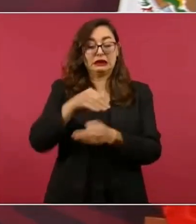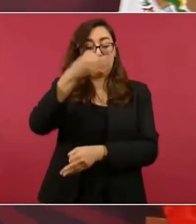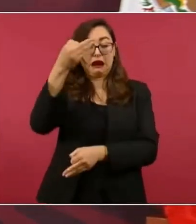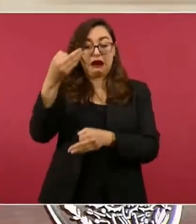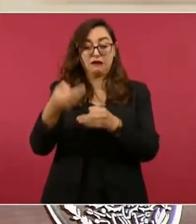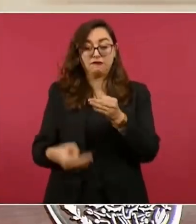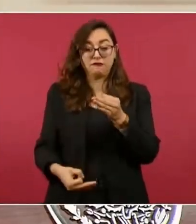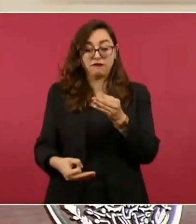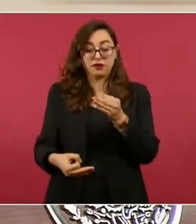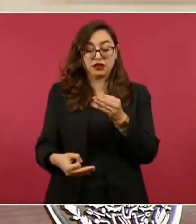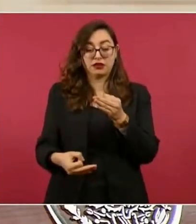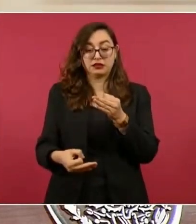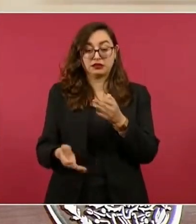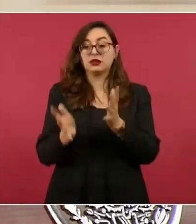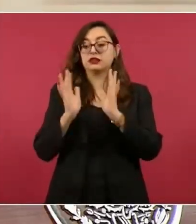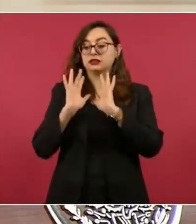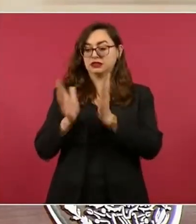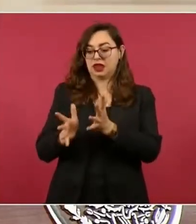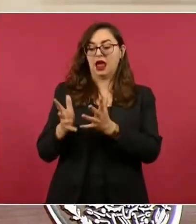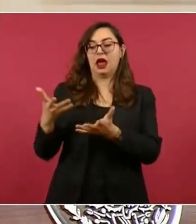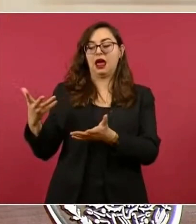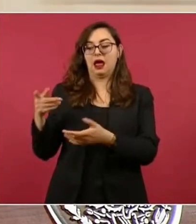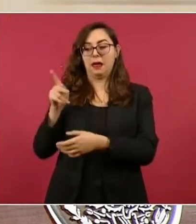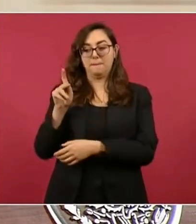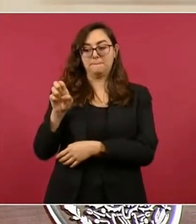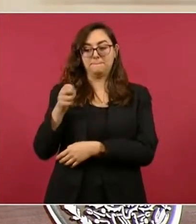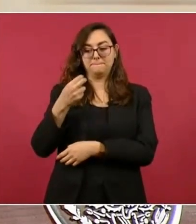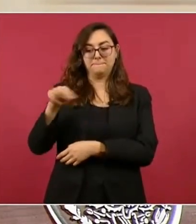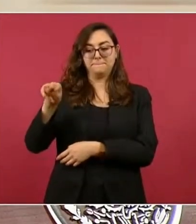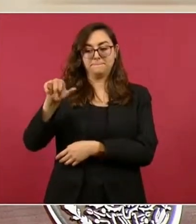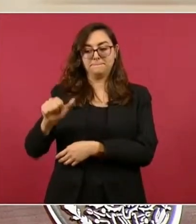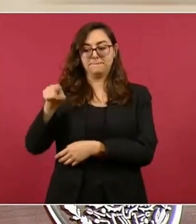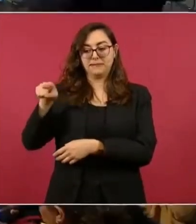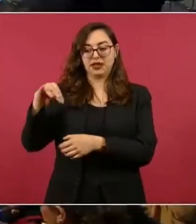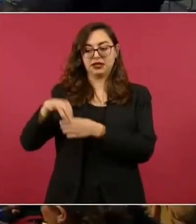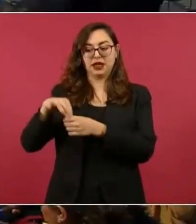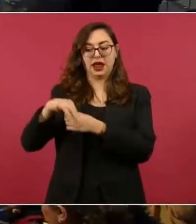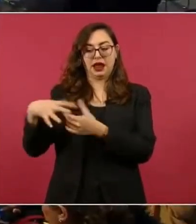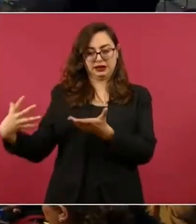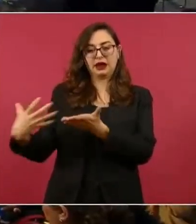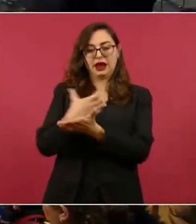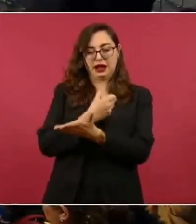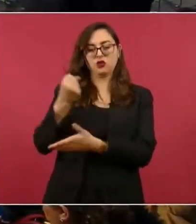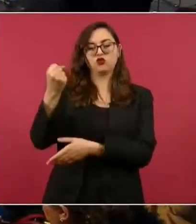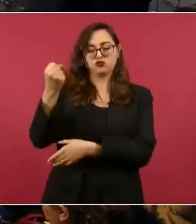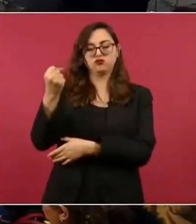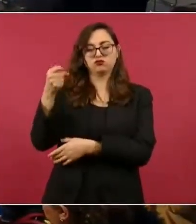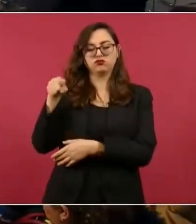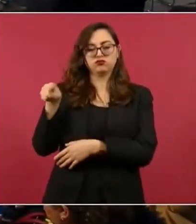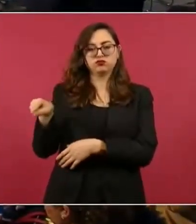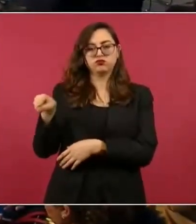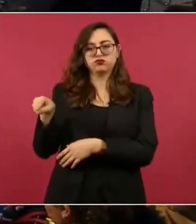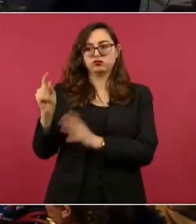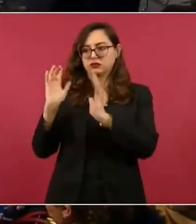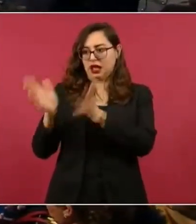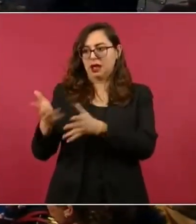ya era presidente electo Eliseo Peña Nieto,